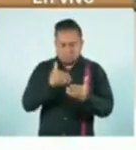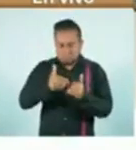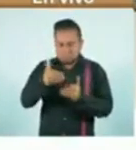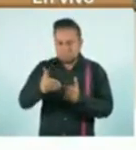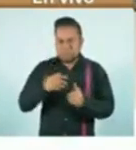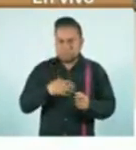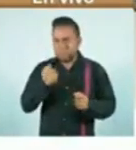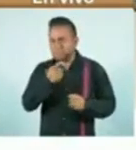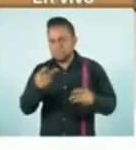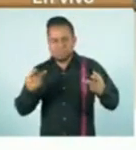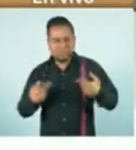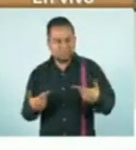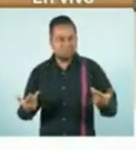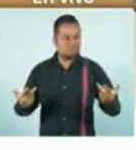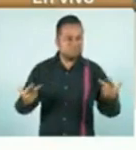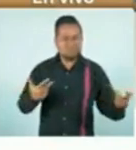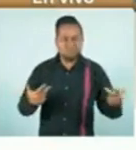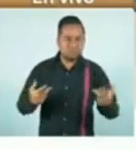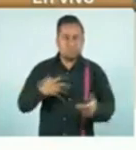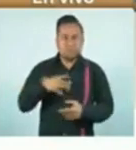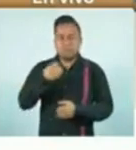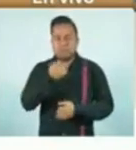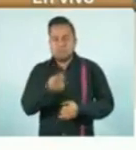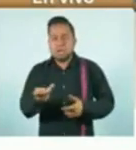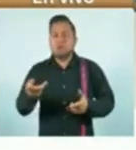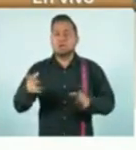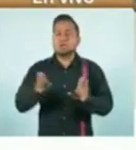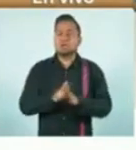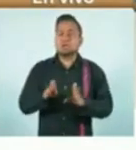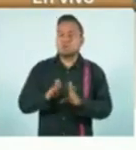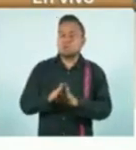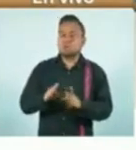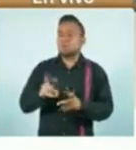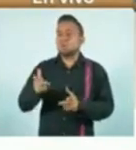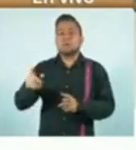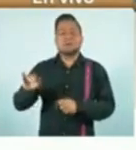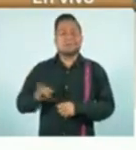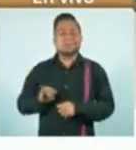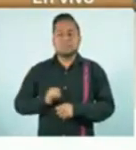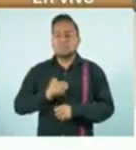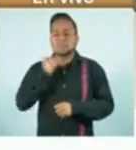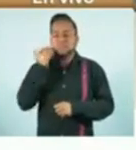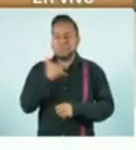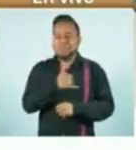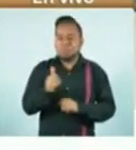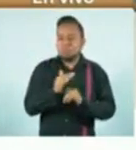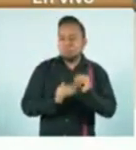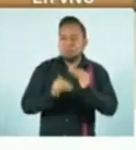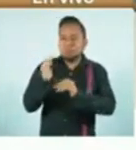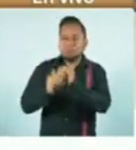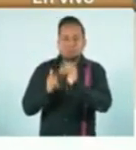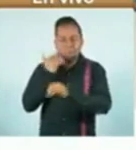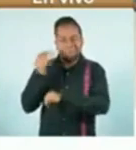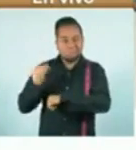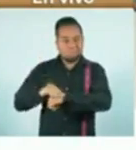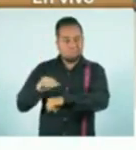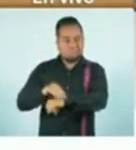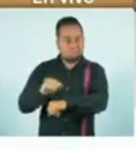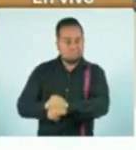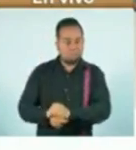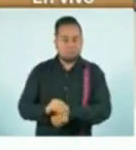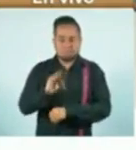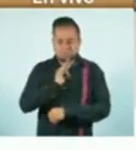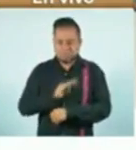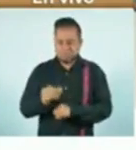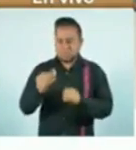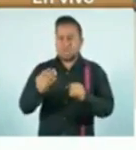ruido, está alimentado por intereses inmobiliarios, ya lo dijo el señor gobernador, y están ubicados, o sea, son por lo menos